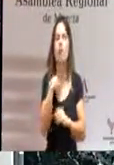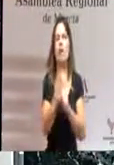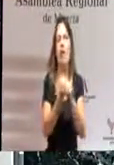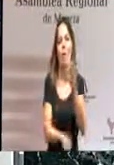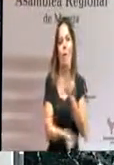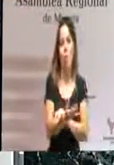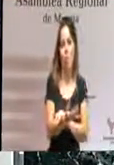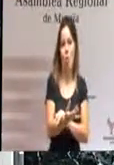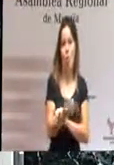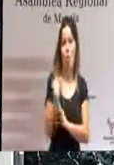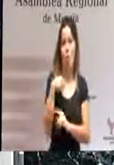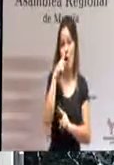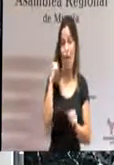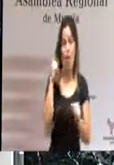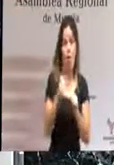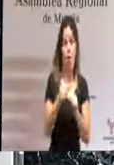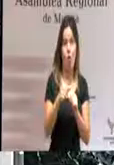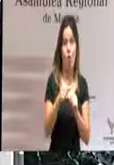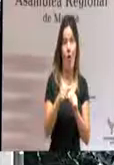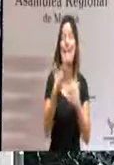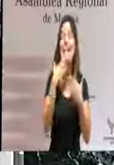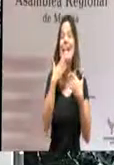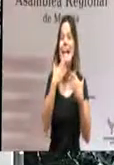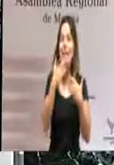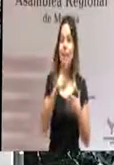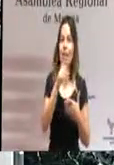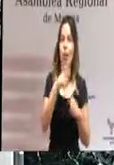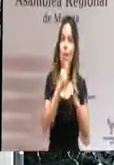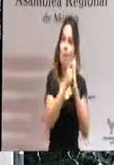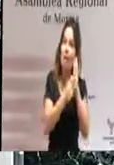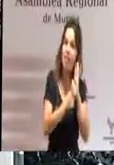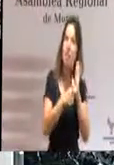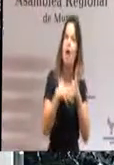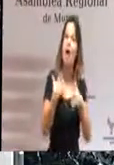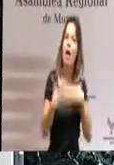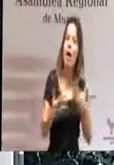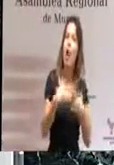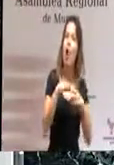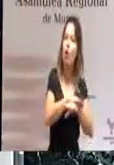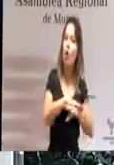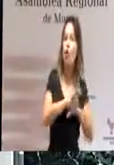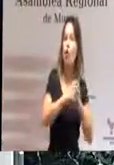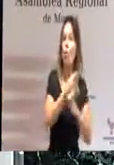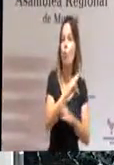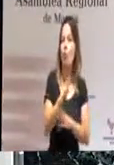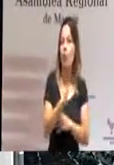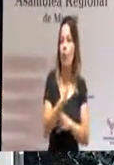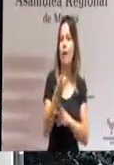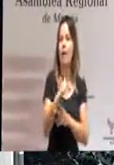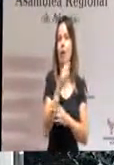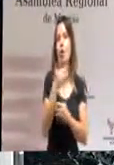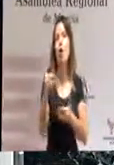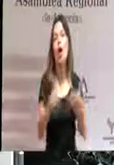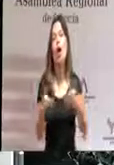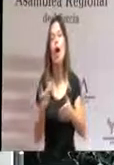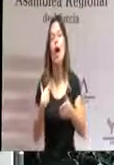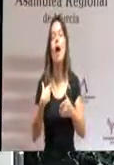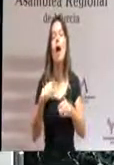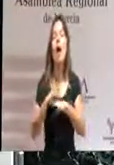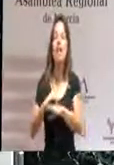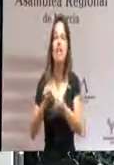empleo. Y en este último año, y gracias a las medidas puestas en marcha por los gobiernos del Partido Popular y las aportaciones de los